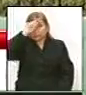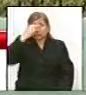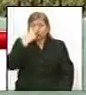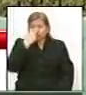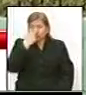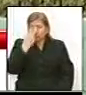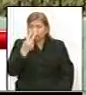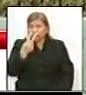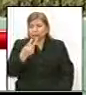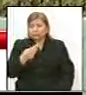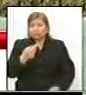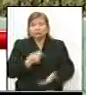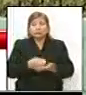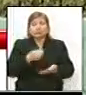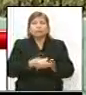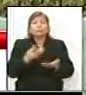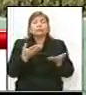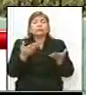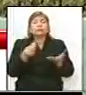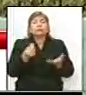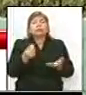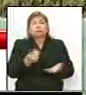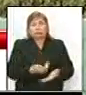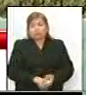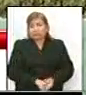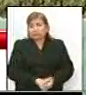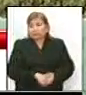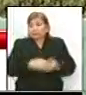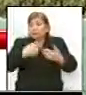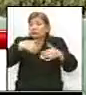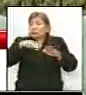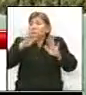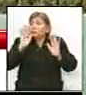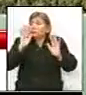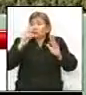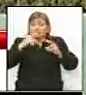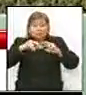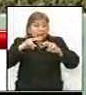investigue todo ese dinero a dónde va, si es que se puede investigar,